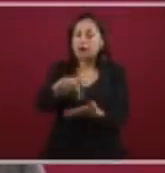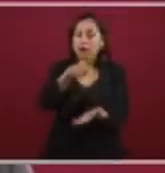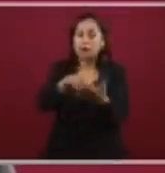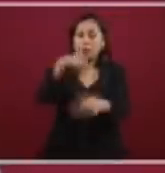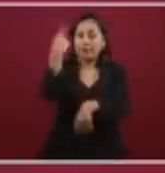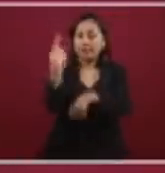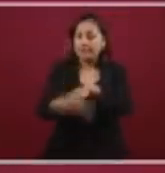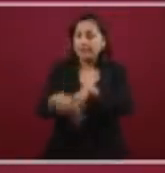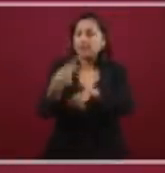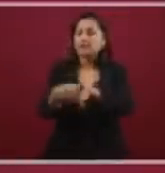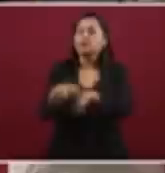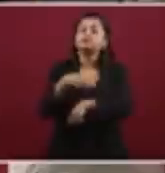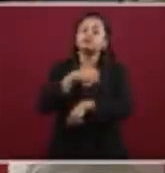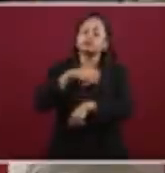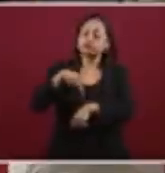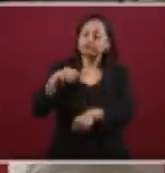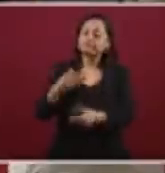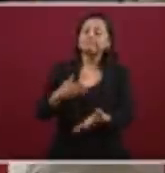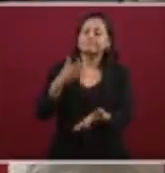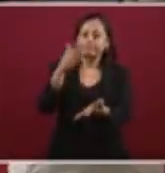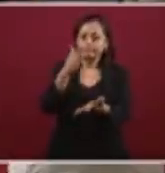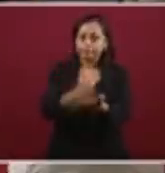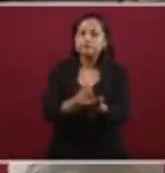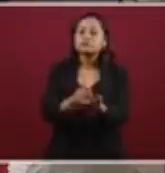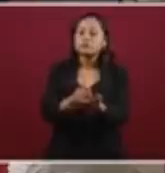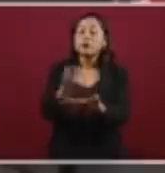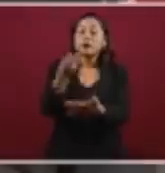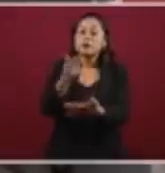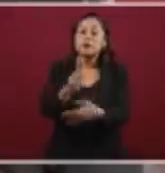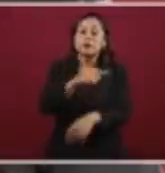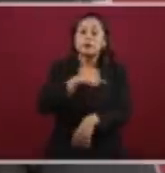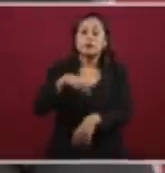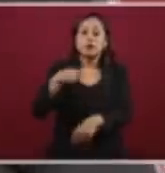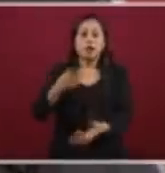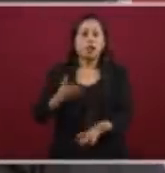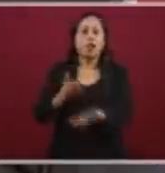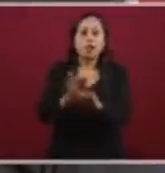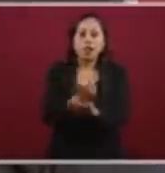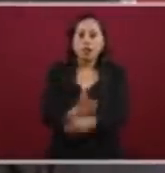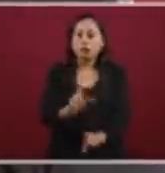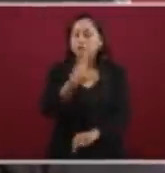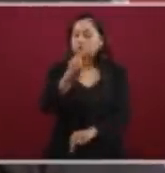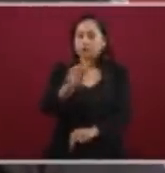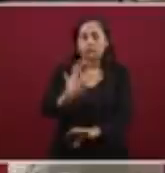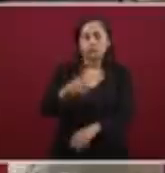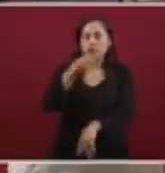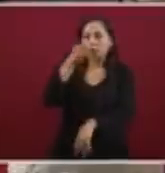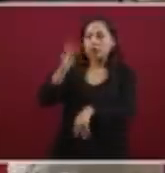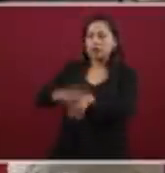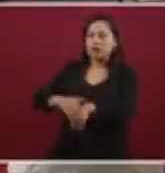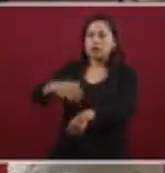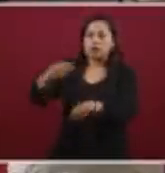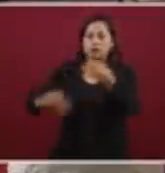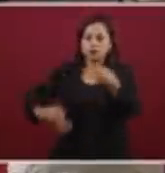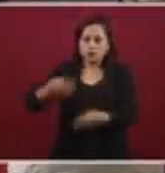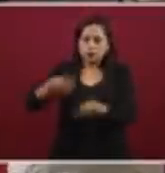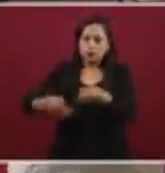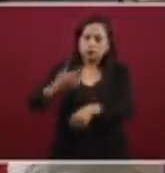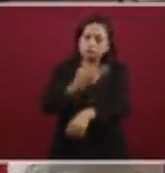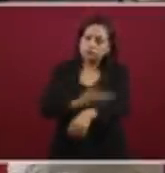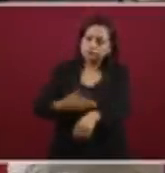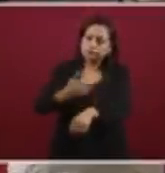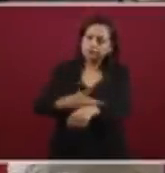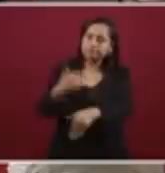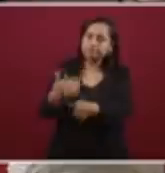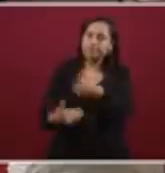pero por supuesto sólo tenemos que ceñirnos a los posibles los legales y por eso habrá una diligencia judicial realizada especialmente